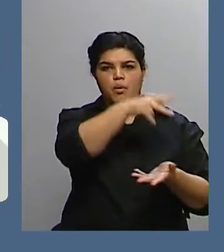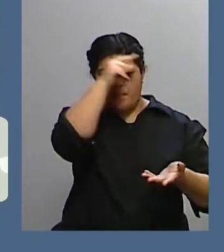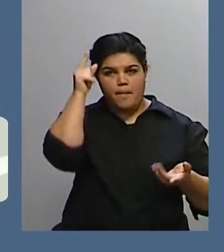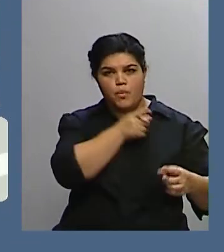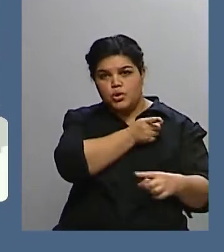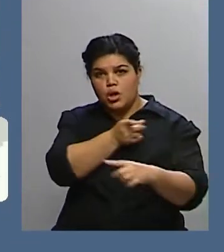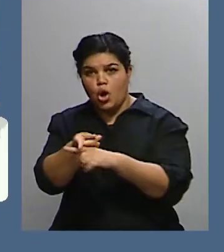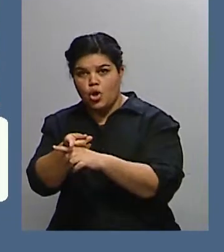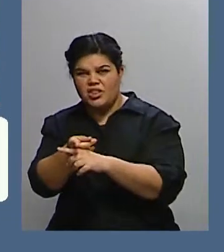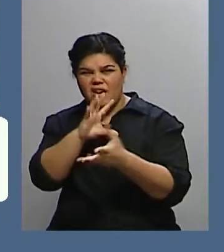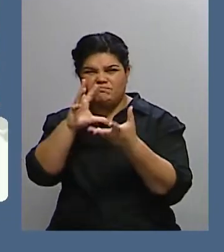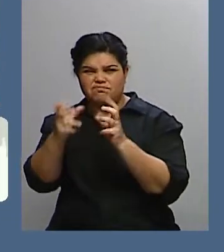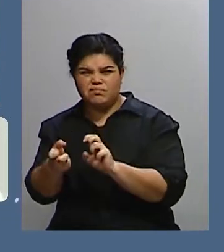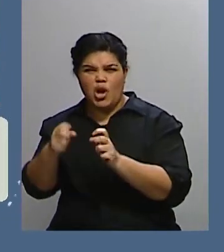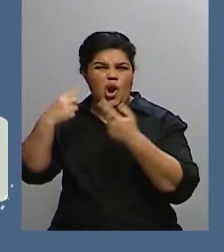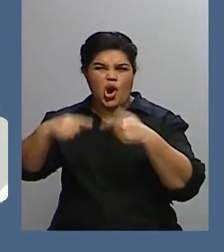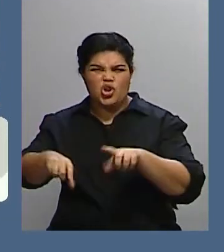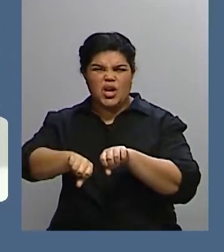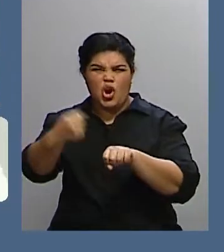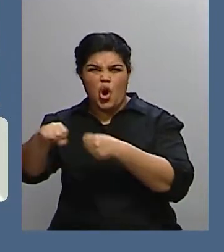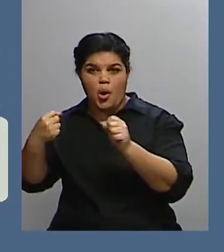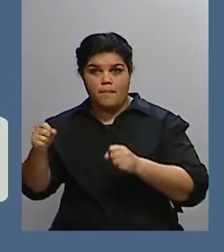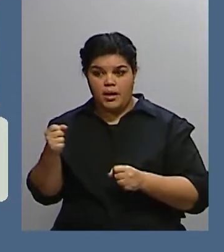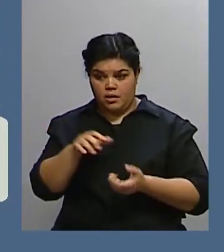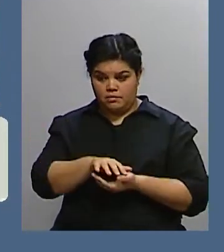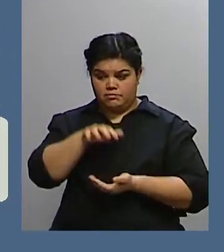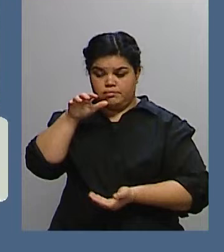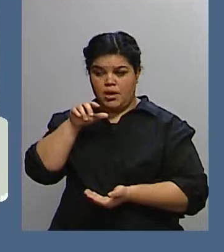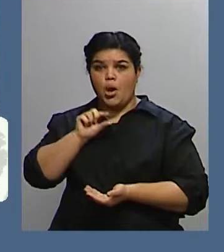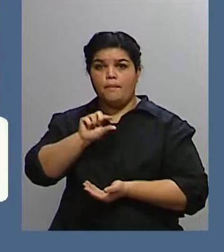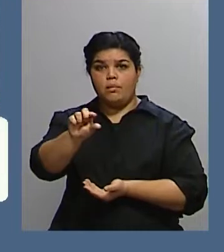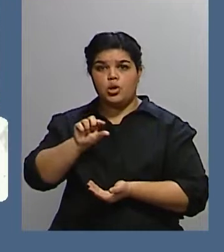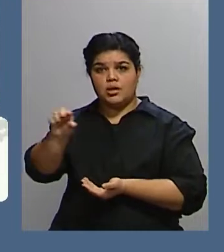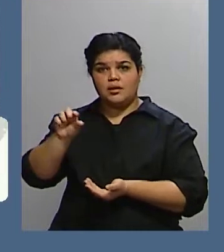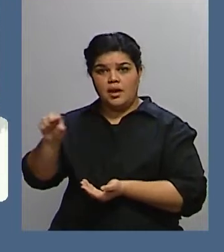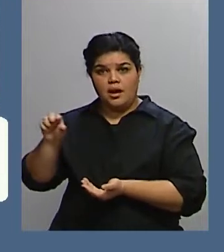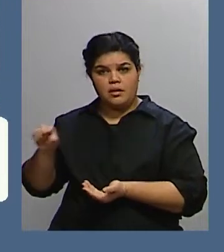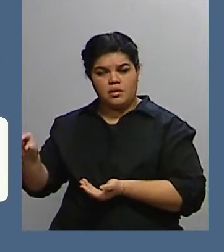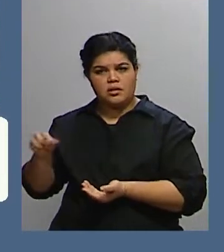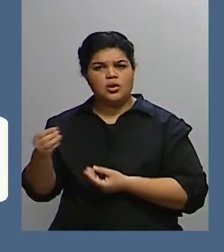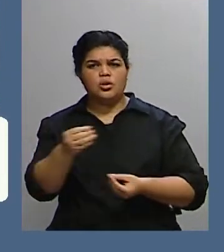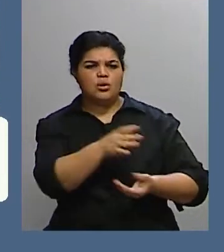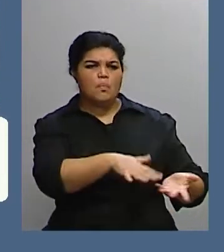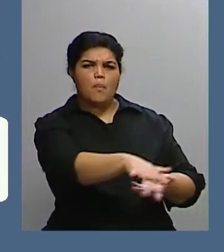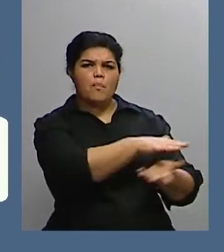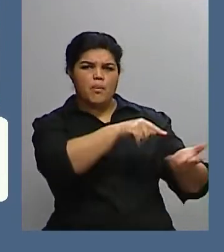dólares. Entonces, lo que nos preguntamos nosotros es cómo fue recibida esta iniciativa en el pueblo mapuche.